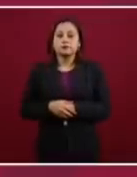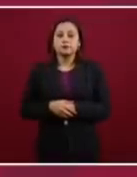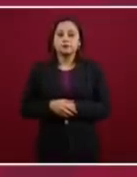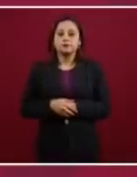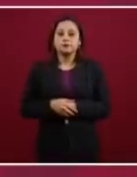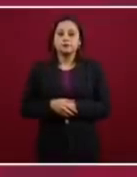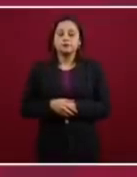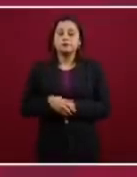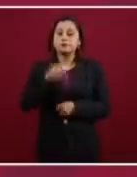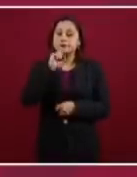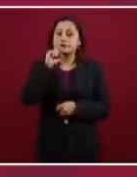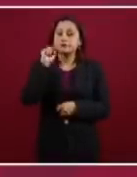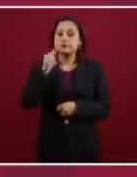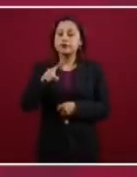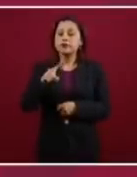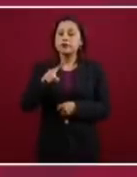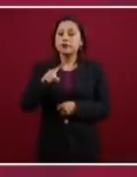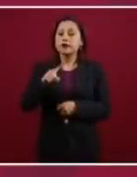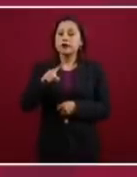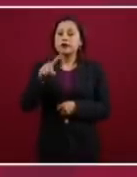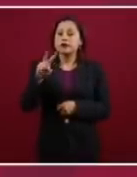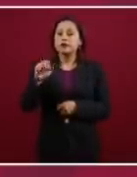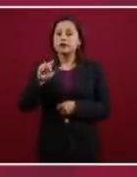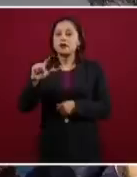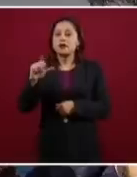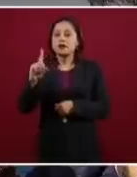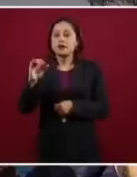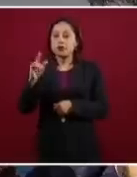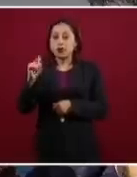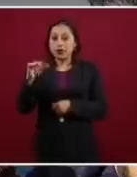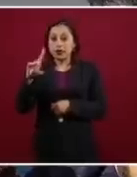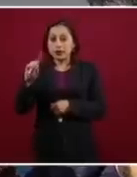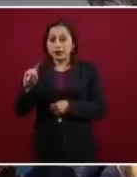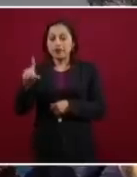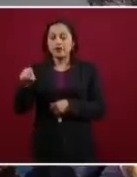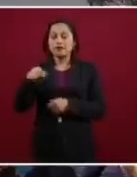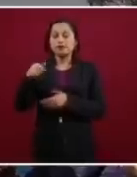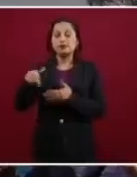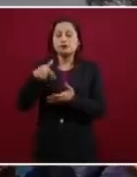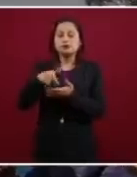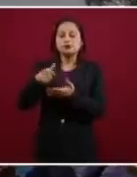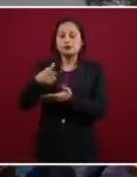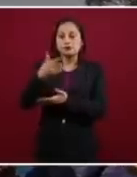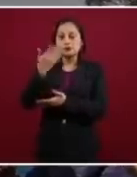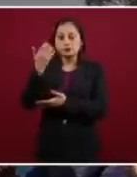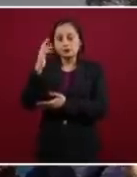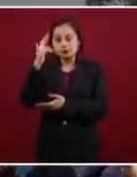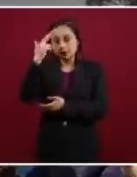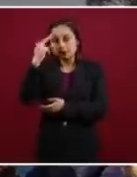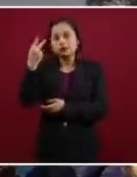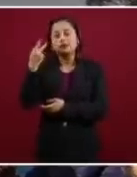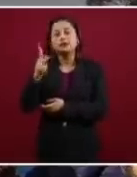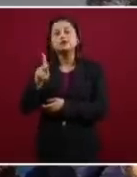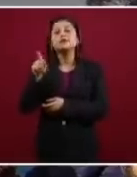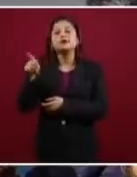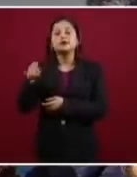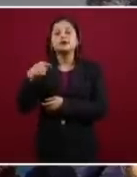cerca de valladolid nos recuerdo ahora la comunidad sea voy a hablar con los mayas